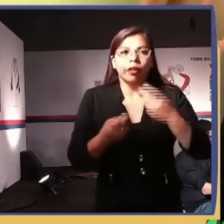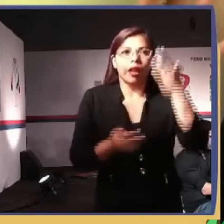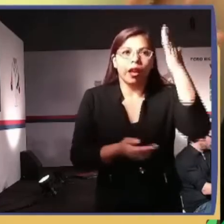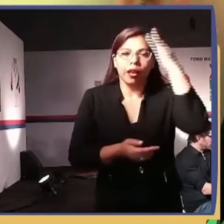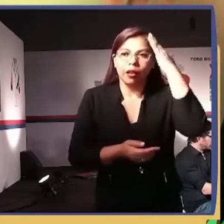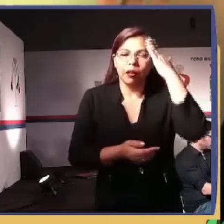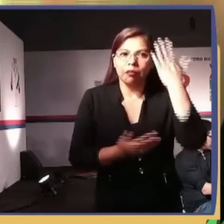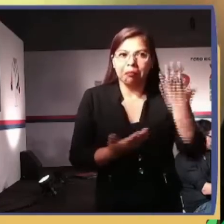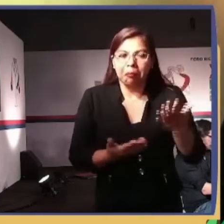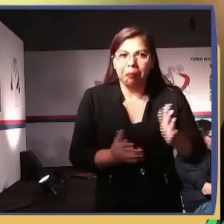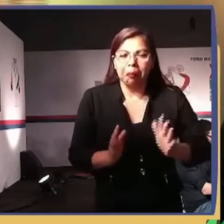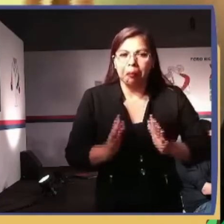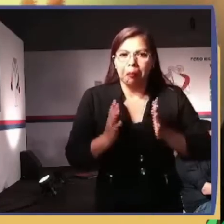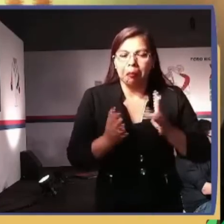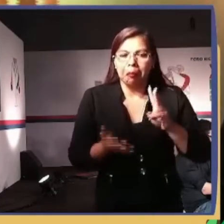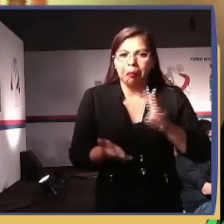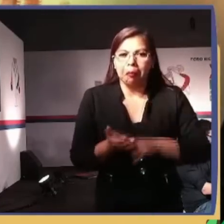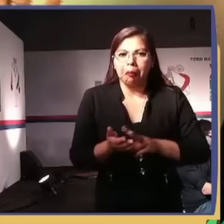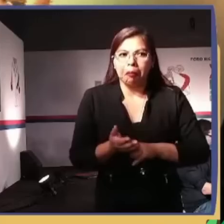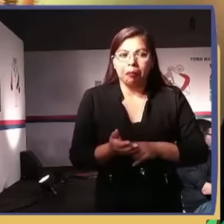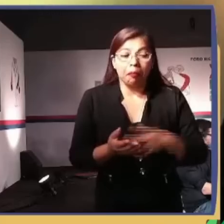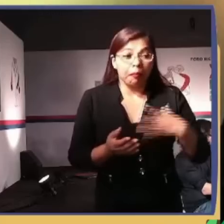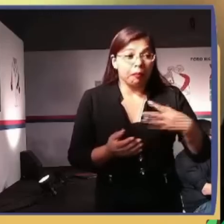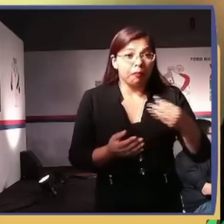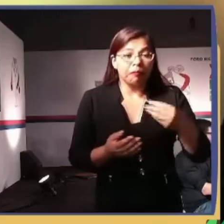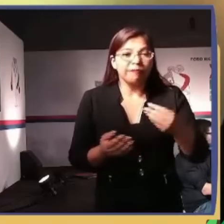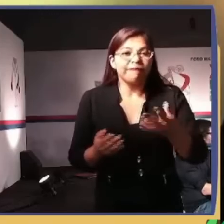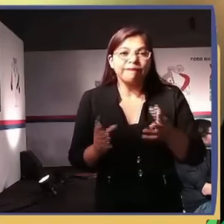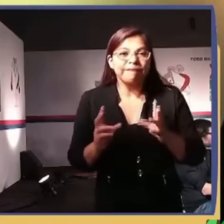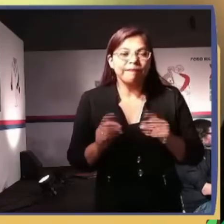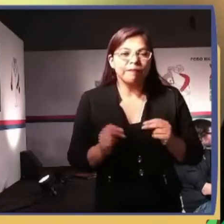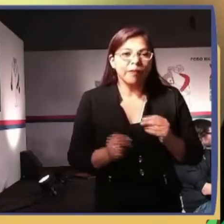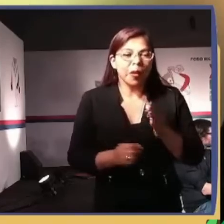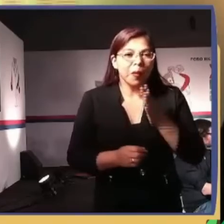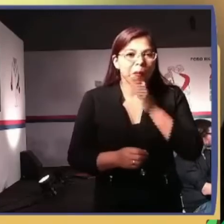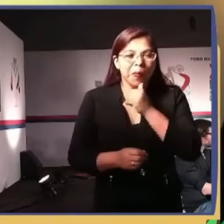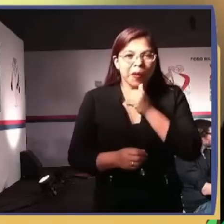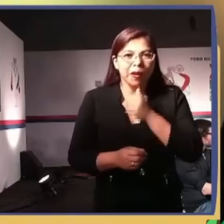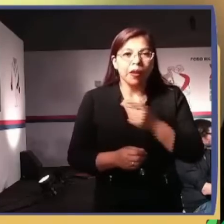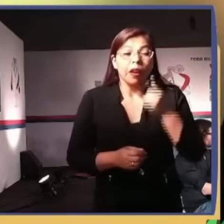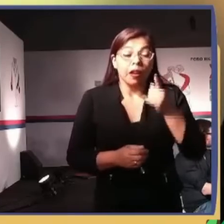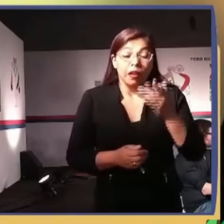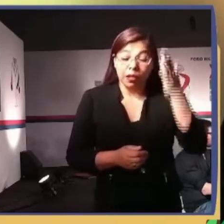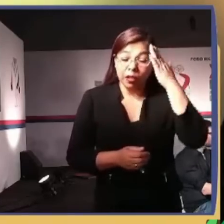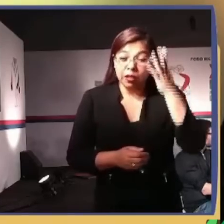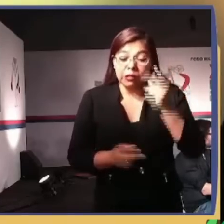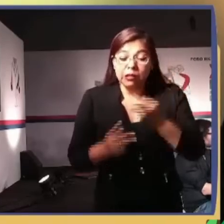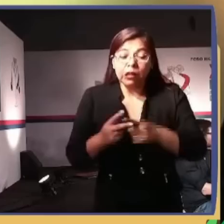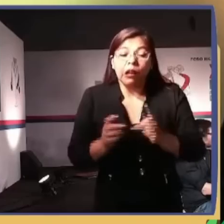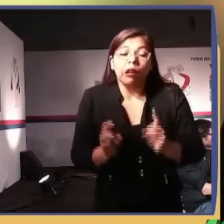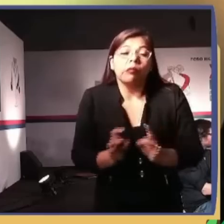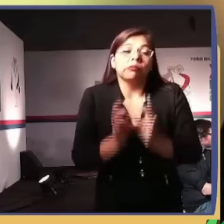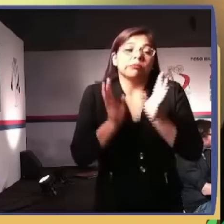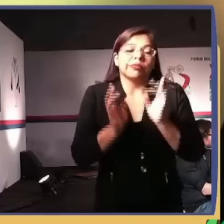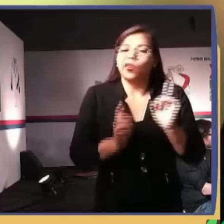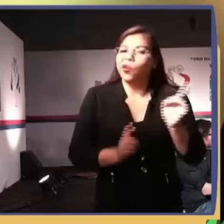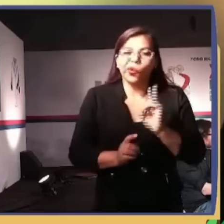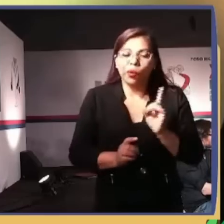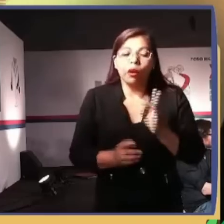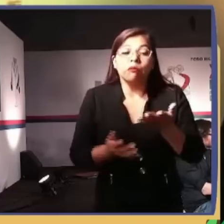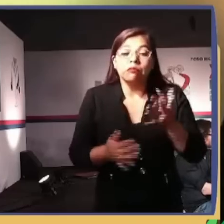increíbles, irreproducibles. Los liderazgos no nacen de una probeta, no son la construcción de un laboratorio